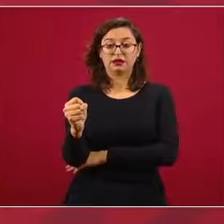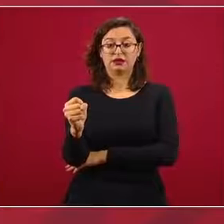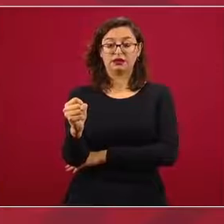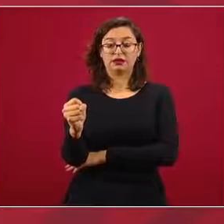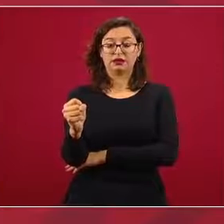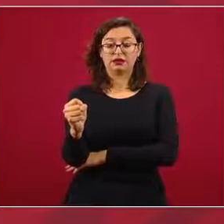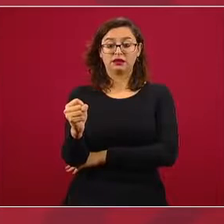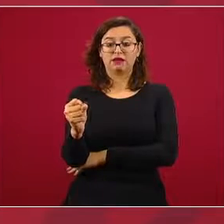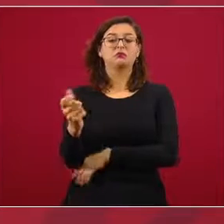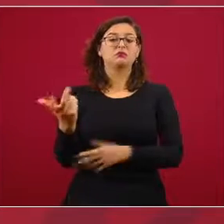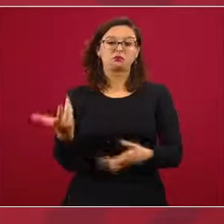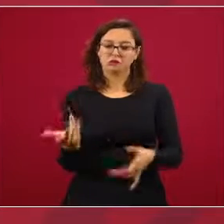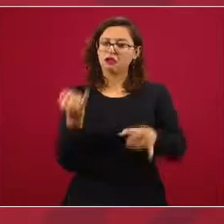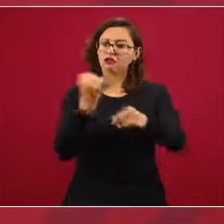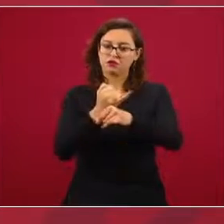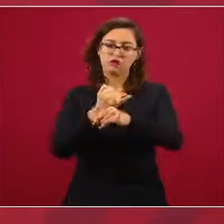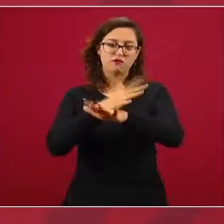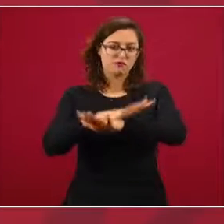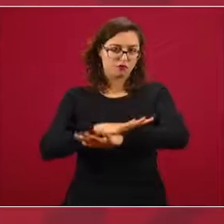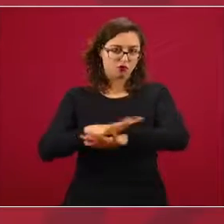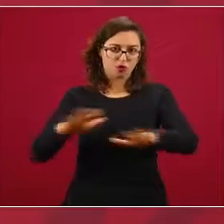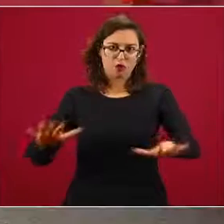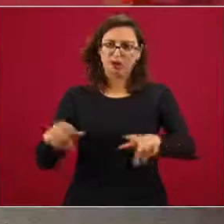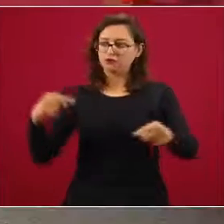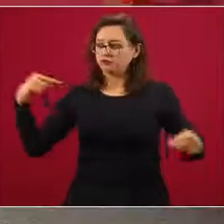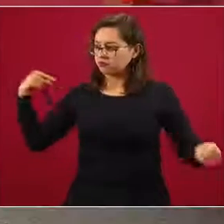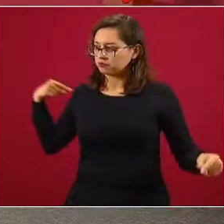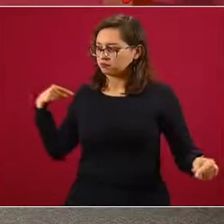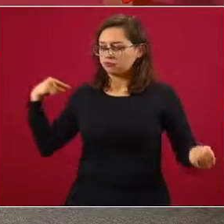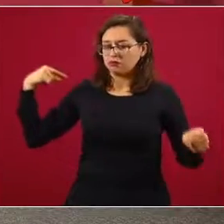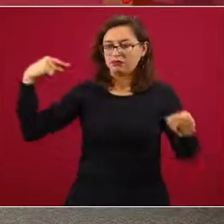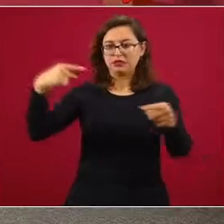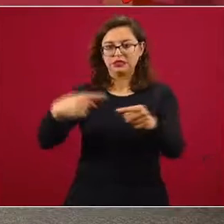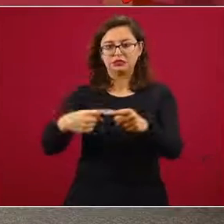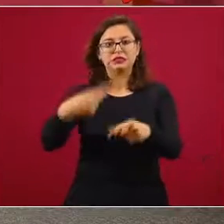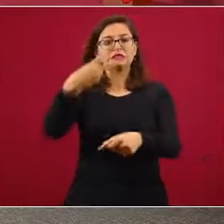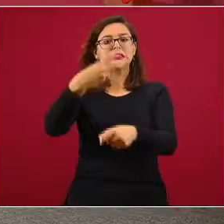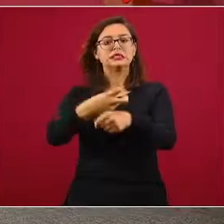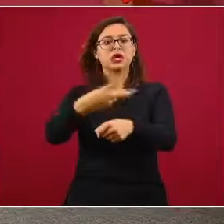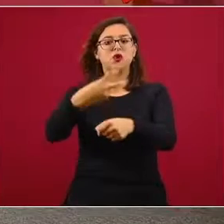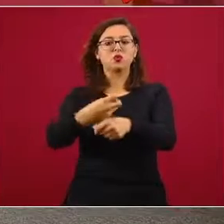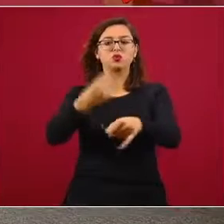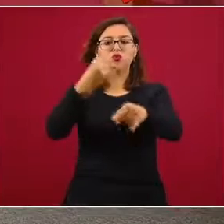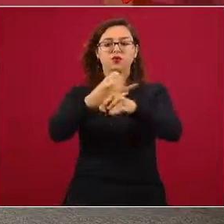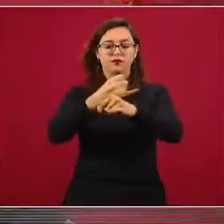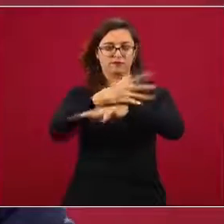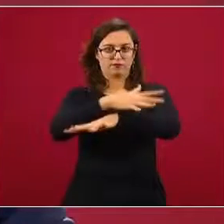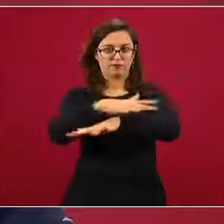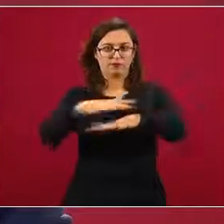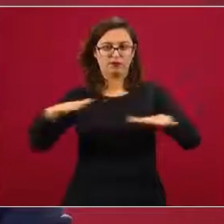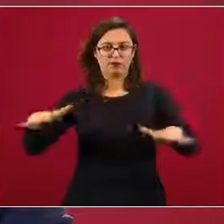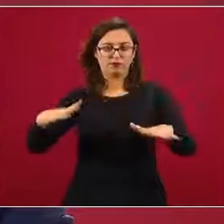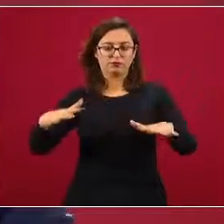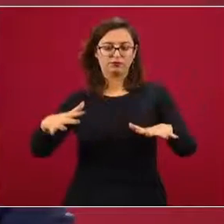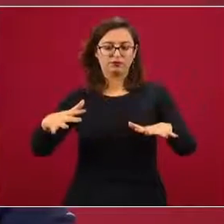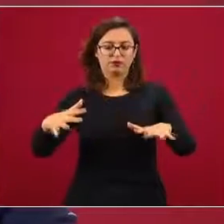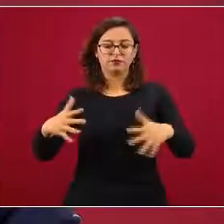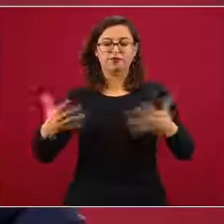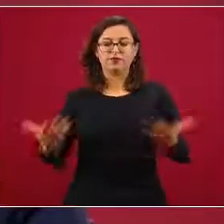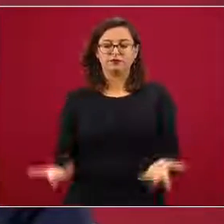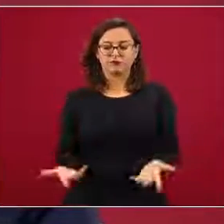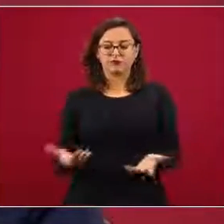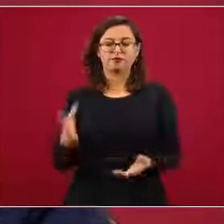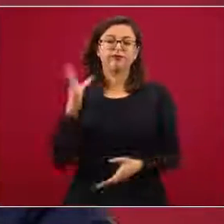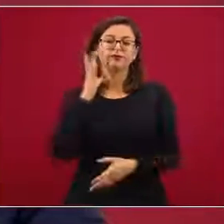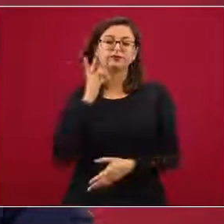hablar de lo que hemos avanzado en este tiempo. Es el segundo informe. Se va a entregar por